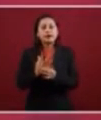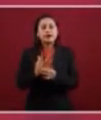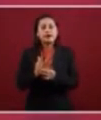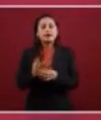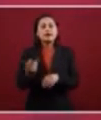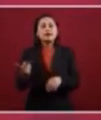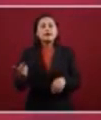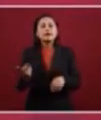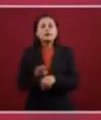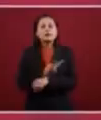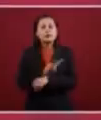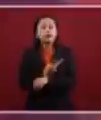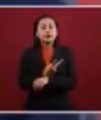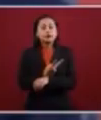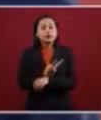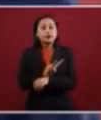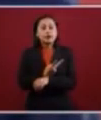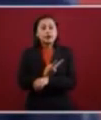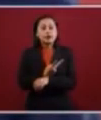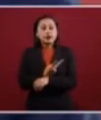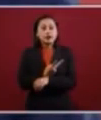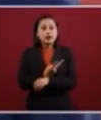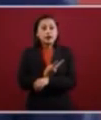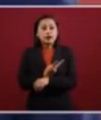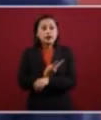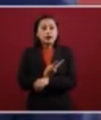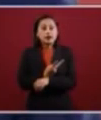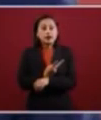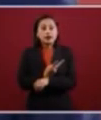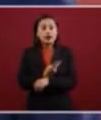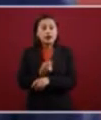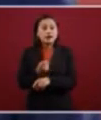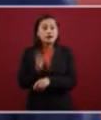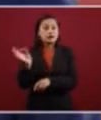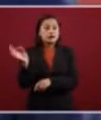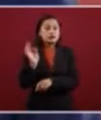un huracán fase 5